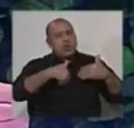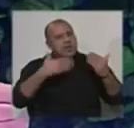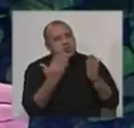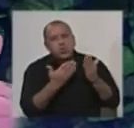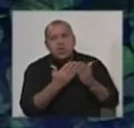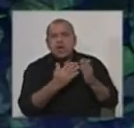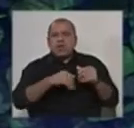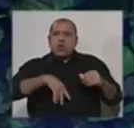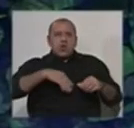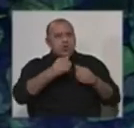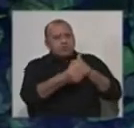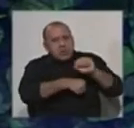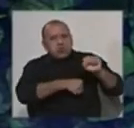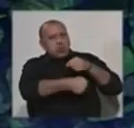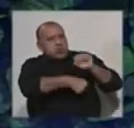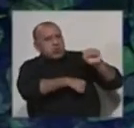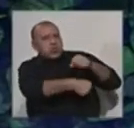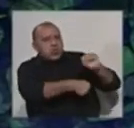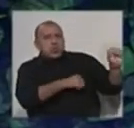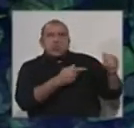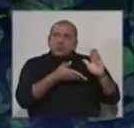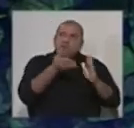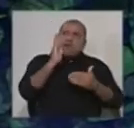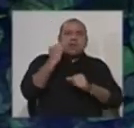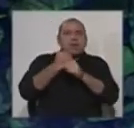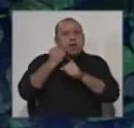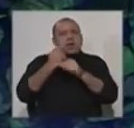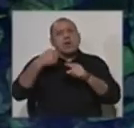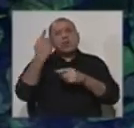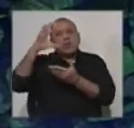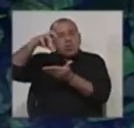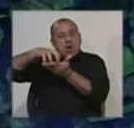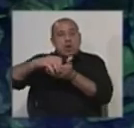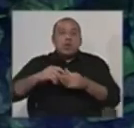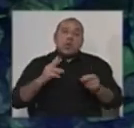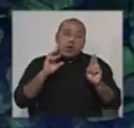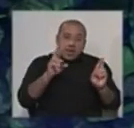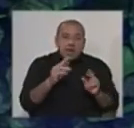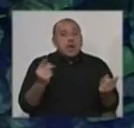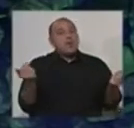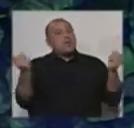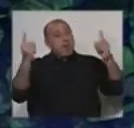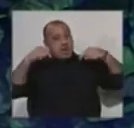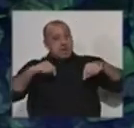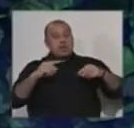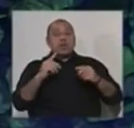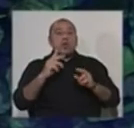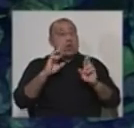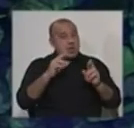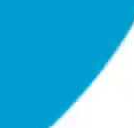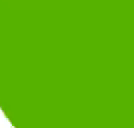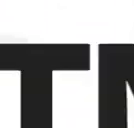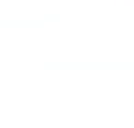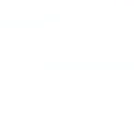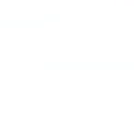a personas para que luego trabajen en otros lugares ahora nos está pasando al revés ojalá la reacción nuestra no sea la que muchas veces criticamos del